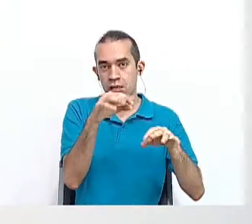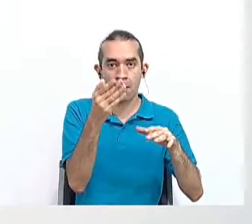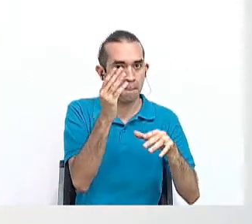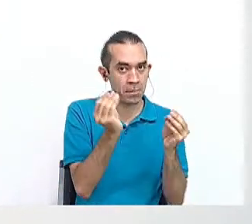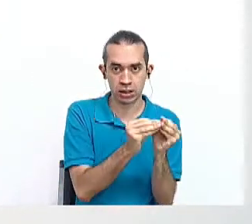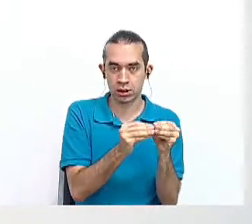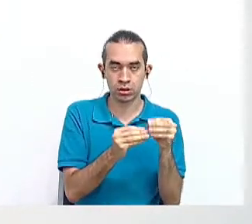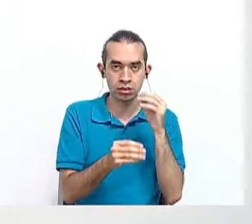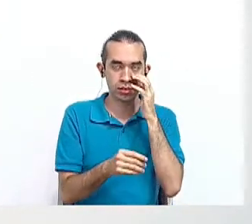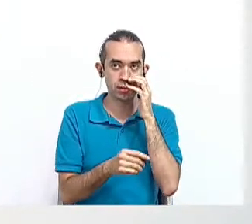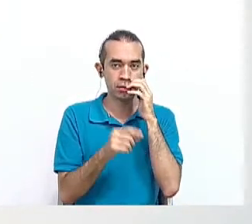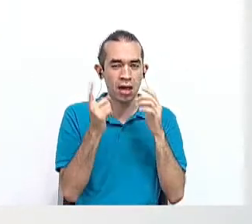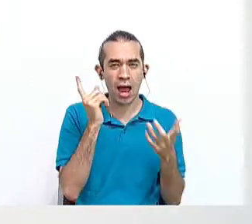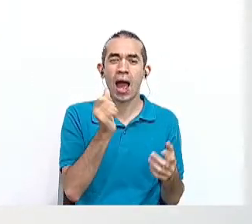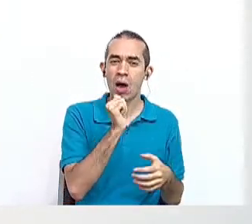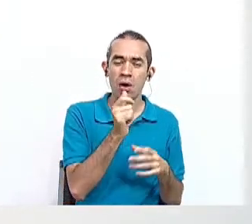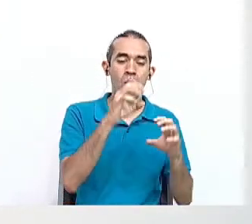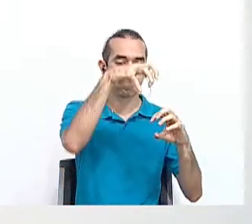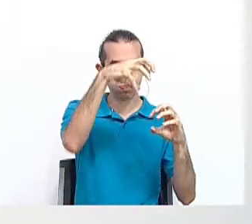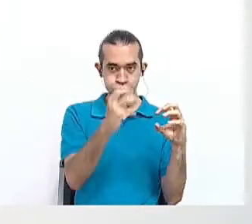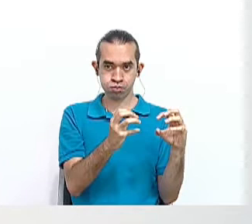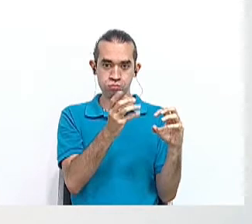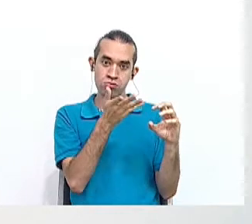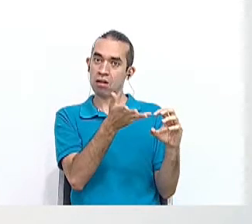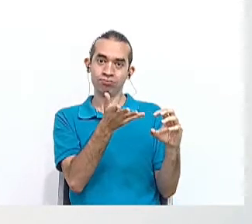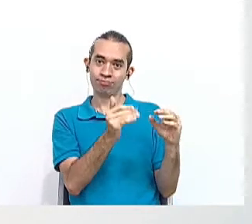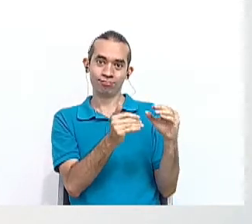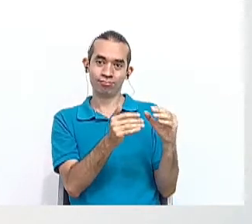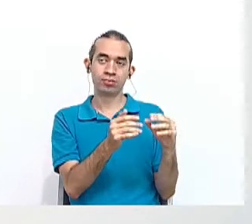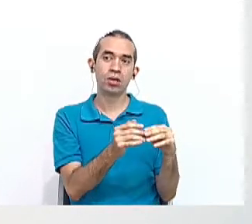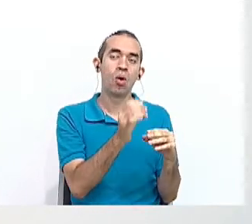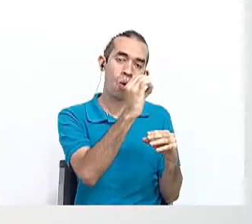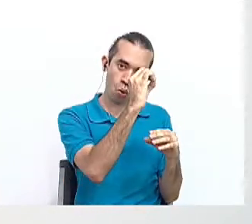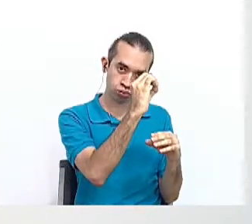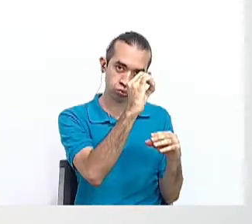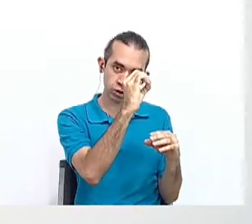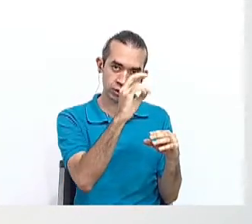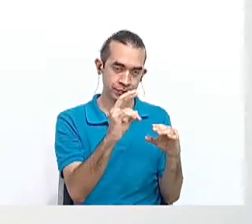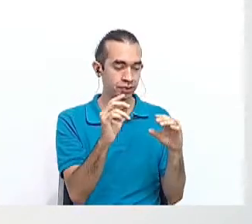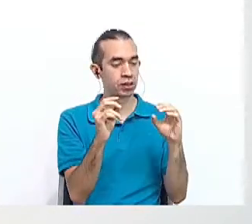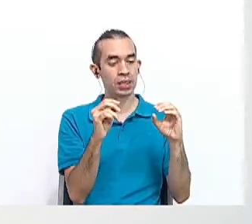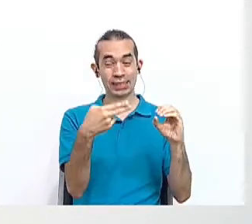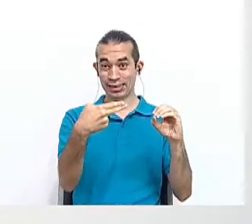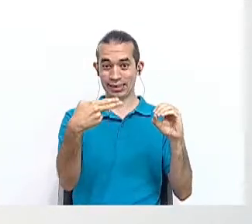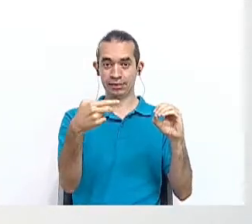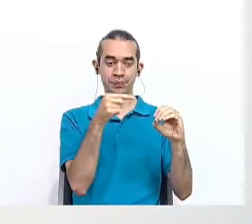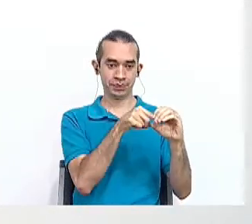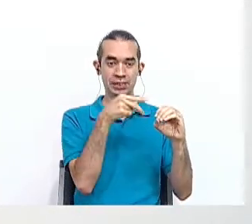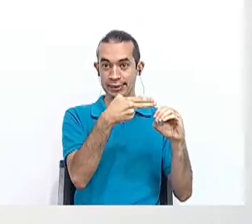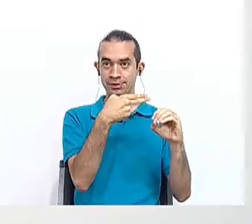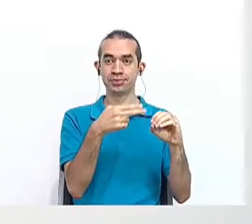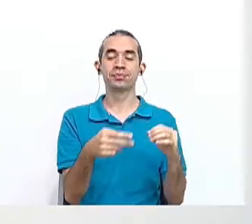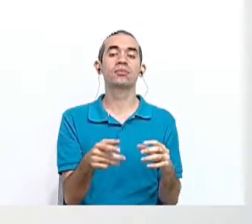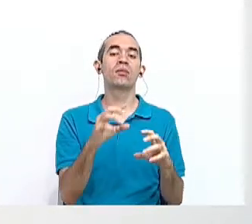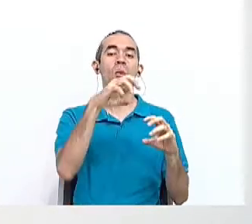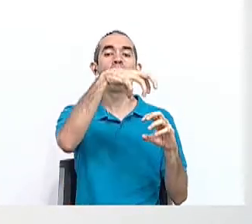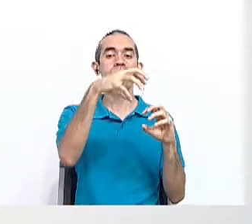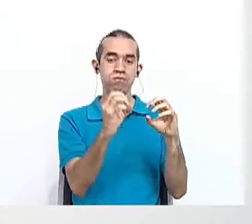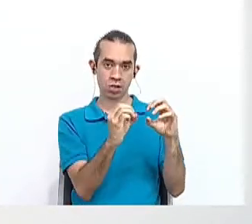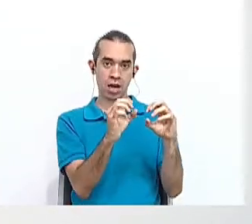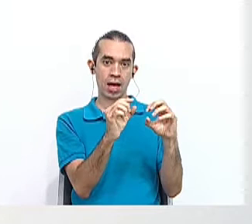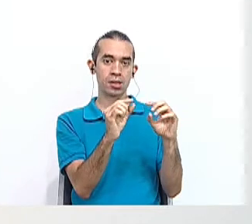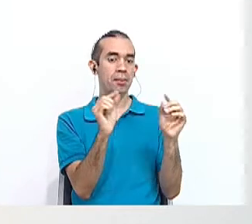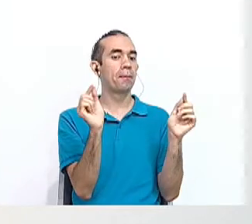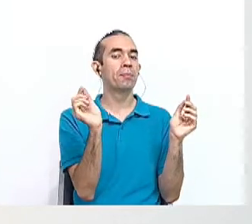que como sabes, resulta de la unión de dos elementos químicos, el oxígeno y el hidrógeno. La molécula es la